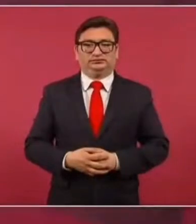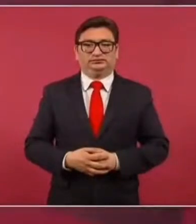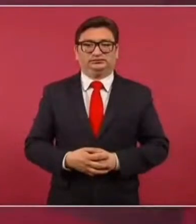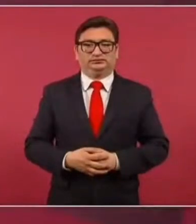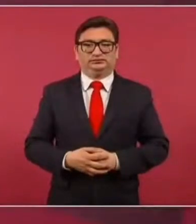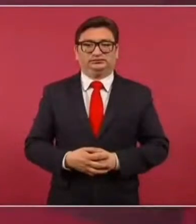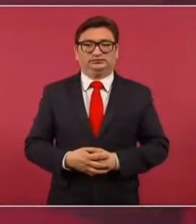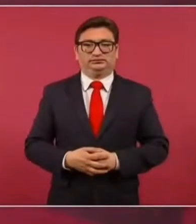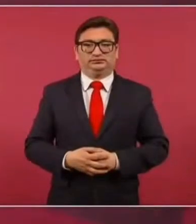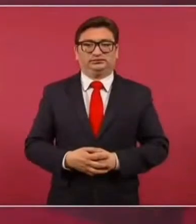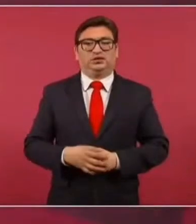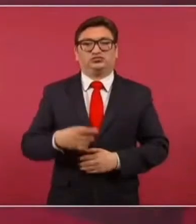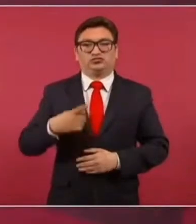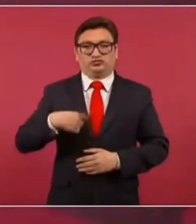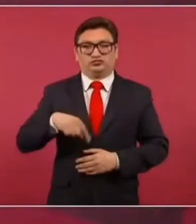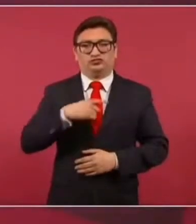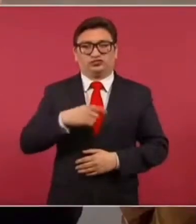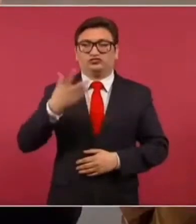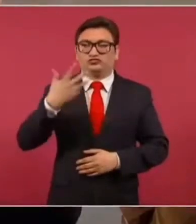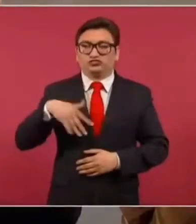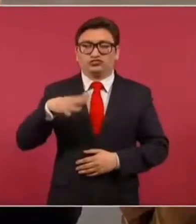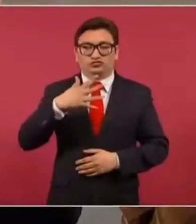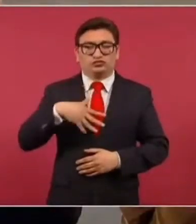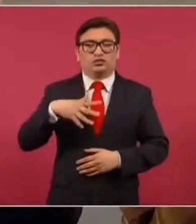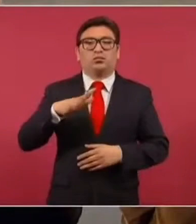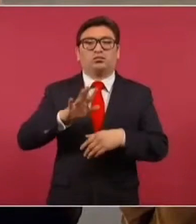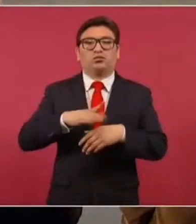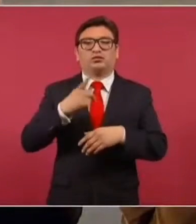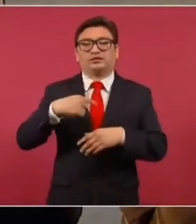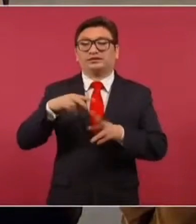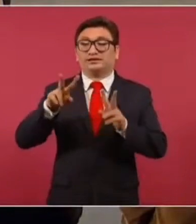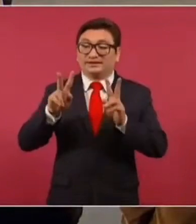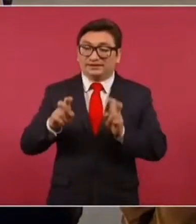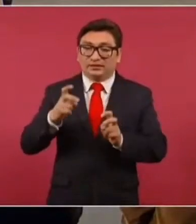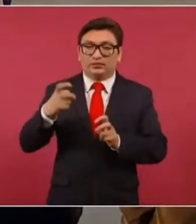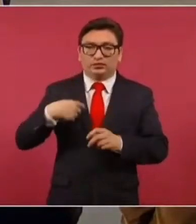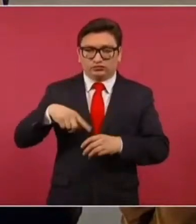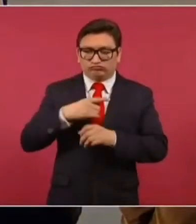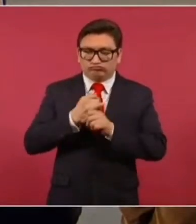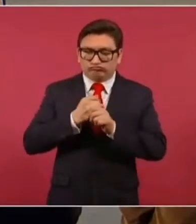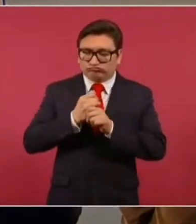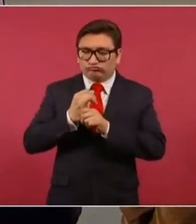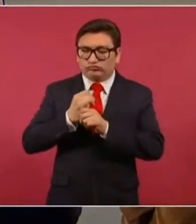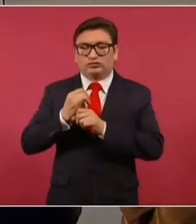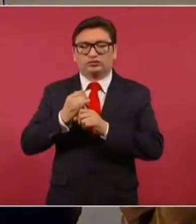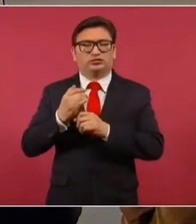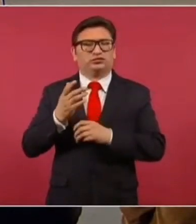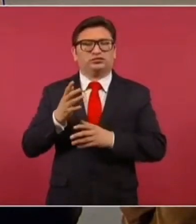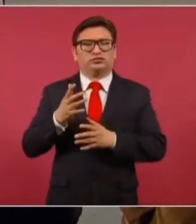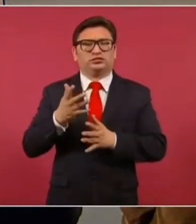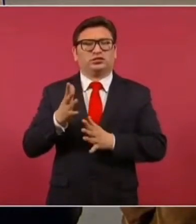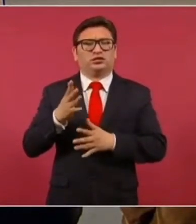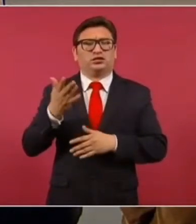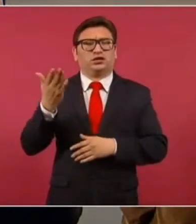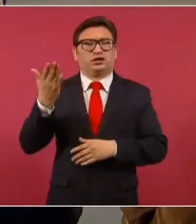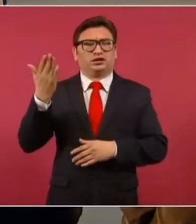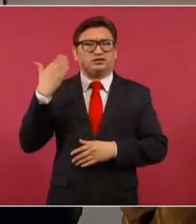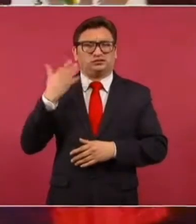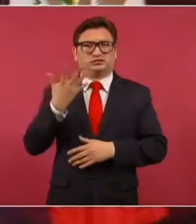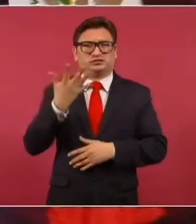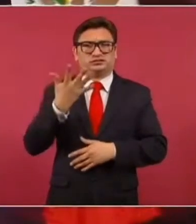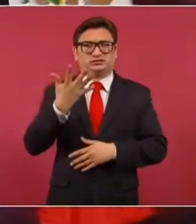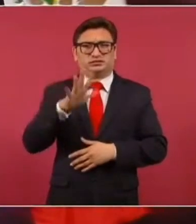buscando, porque constantemente estamos viendo el tema. Hace 10